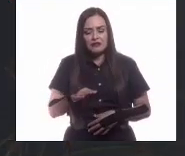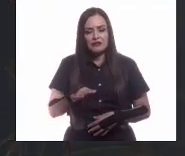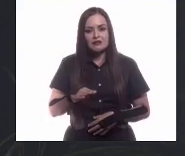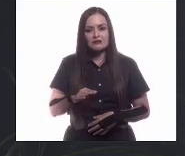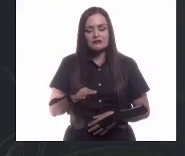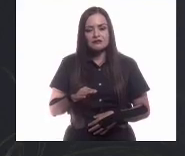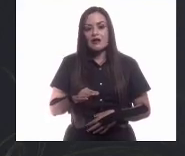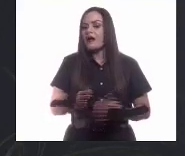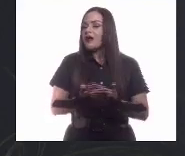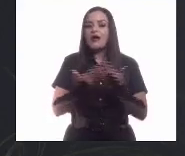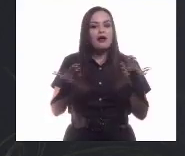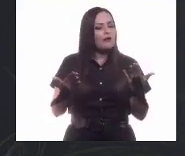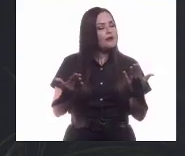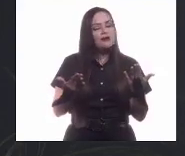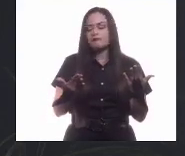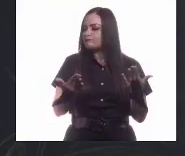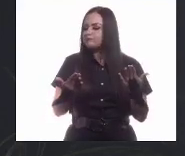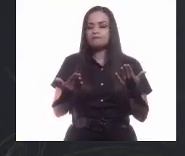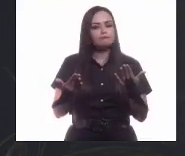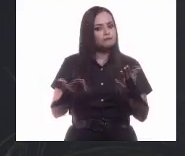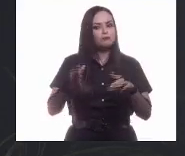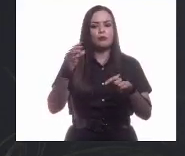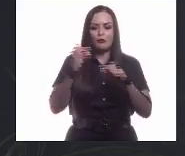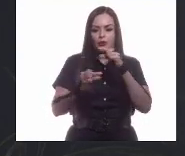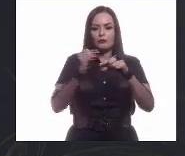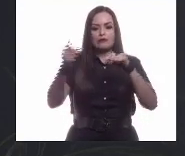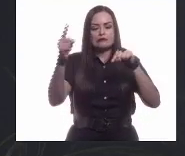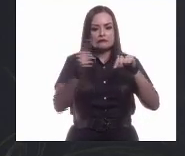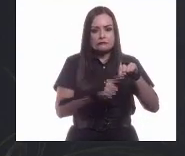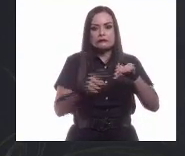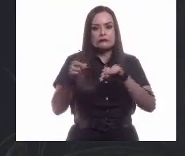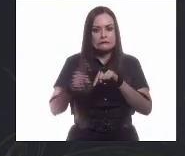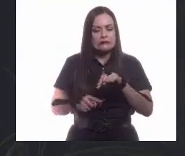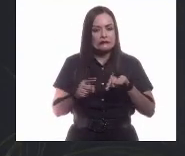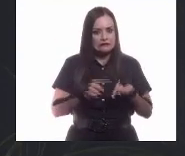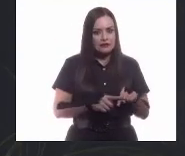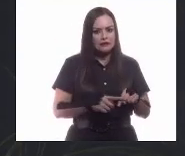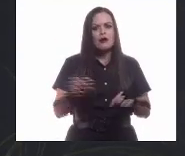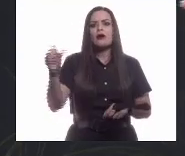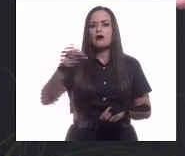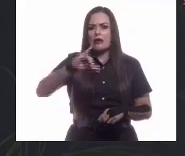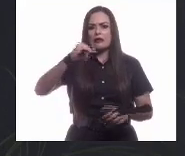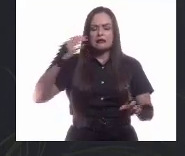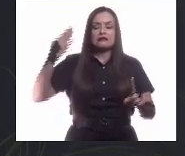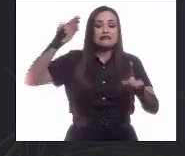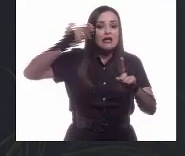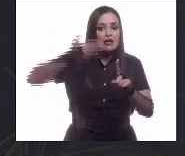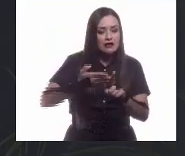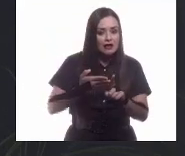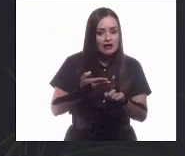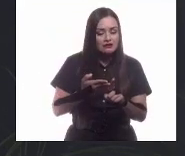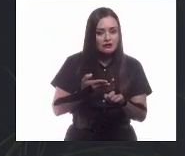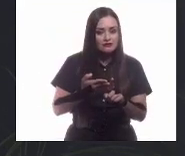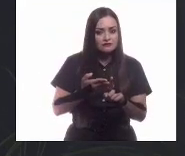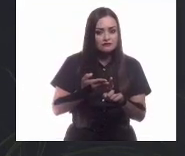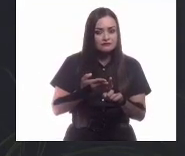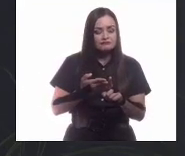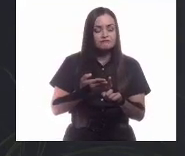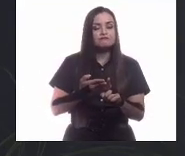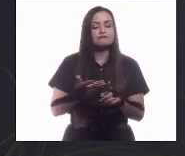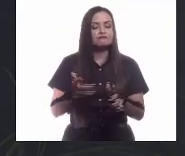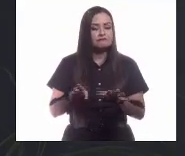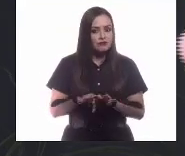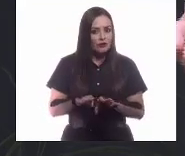para el futuro. Vamos por buen camino. Hoy enfrentamos retos que tienen que ver con el riesgo país, con un frenón